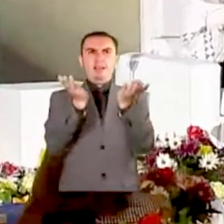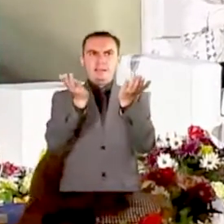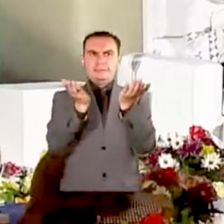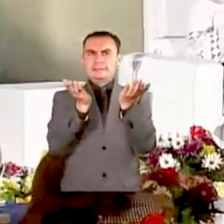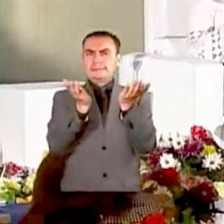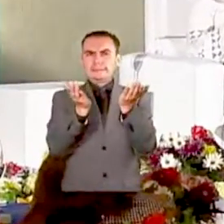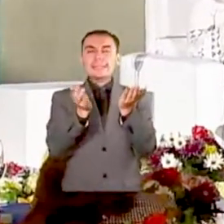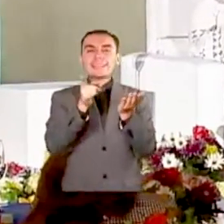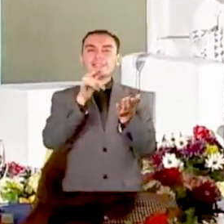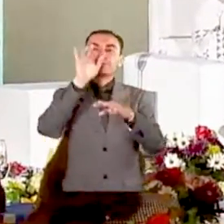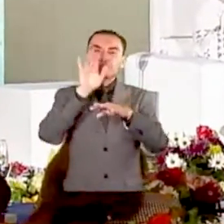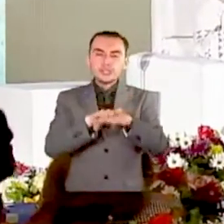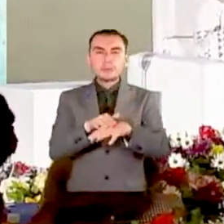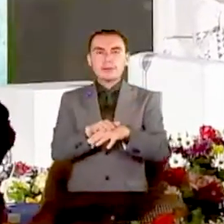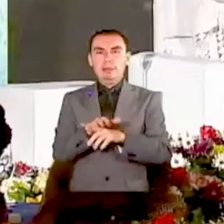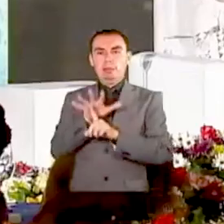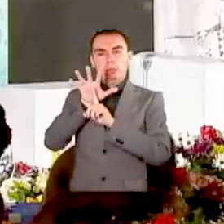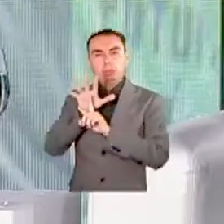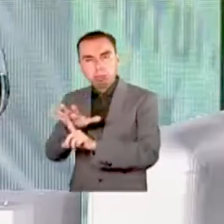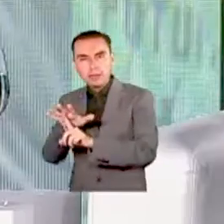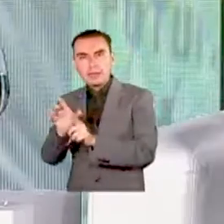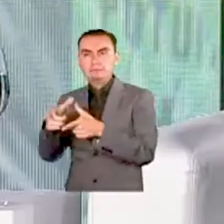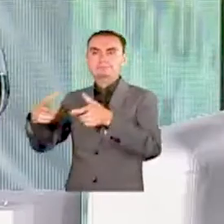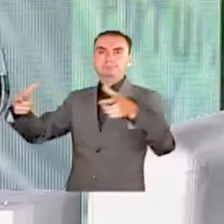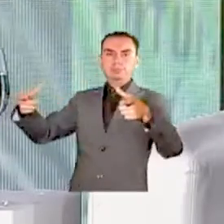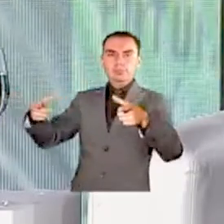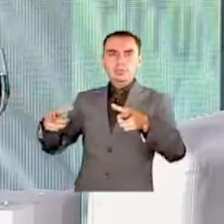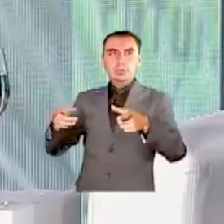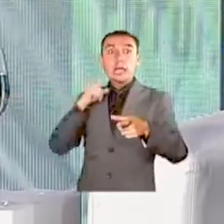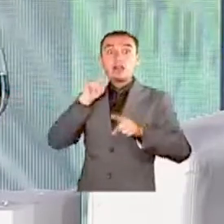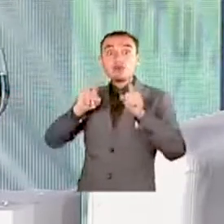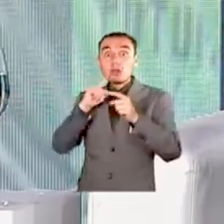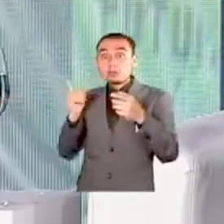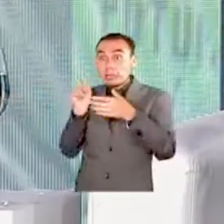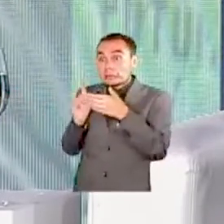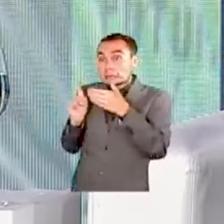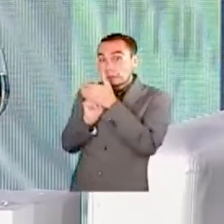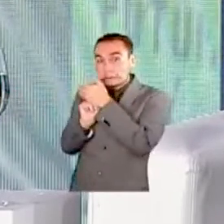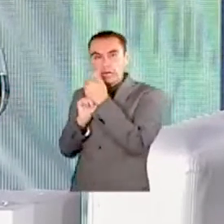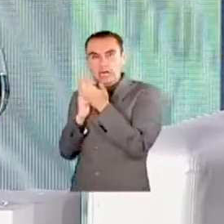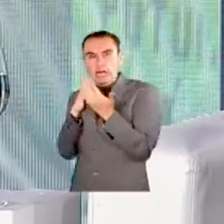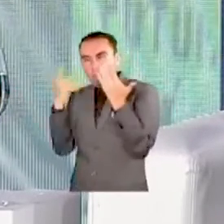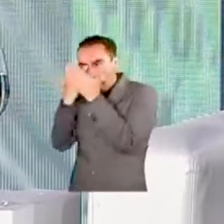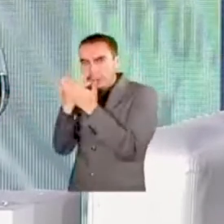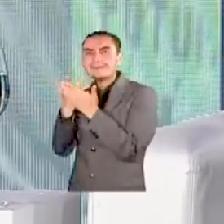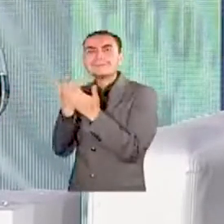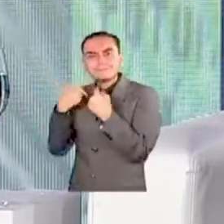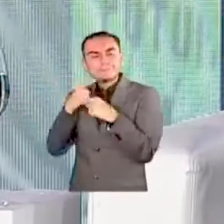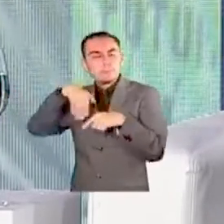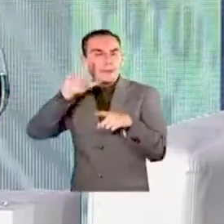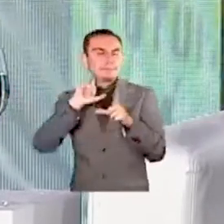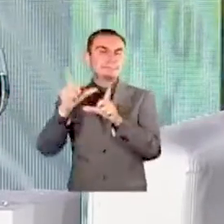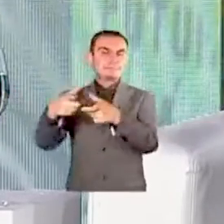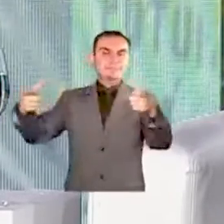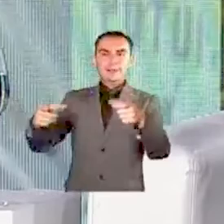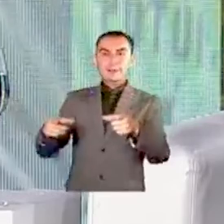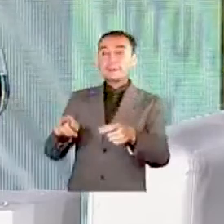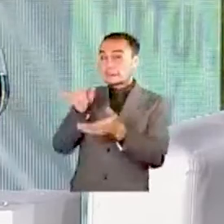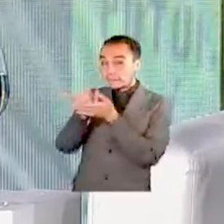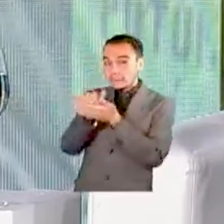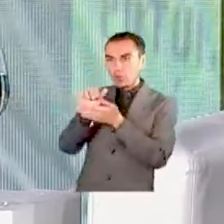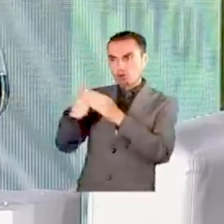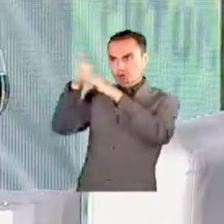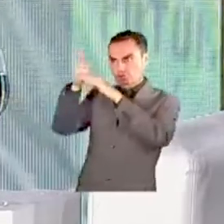crezcan las víctimas de desplazamiento forzado y de confinamiento. Y es aquí, bajo su liderazgo, señora procuradora, que se han